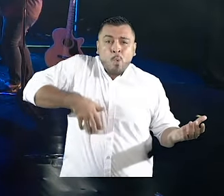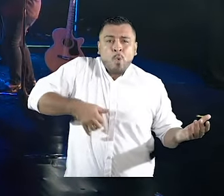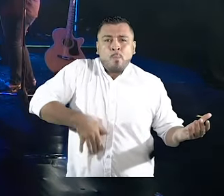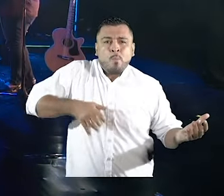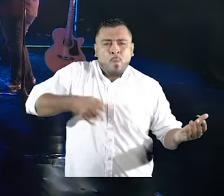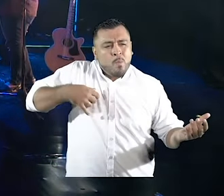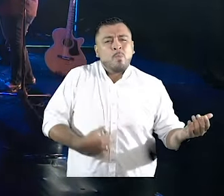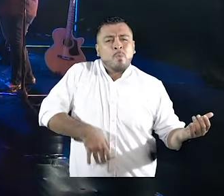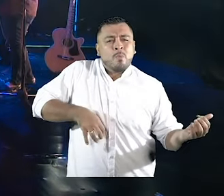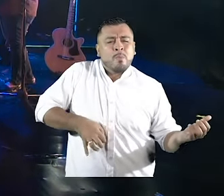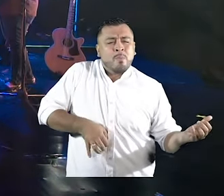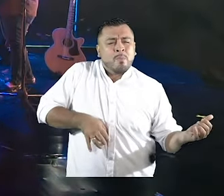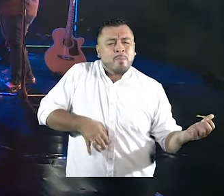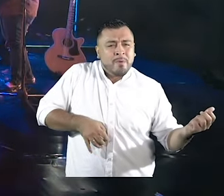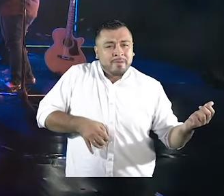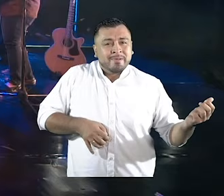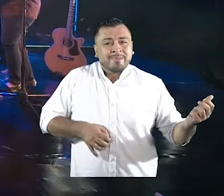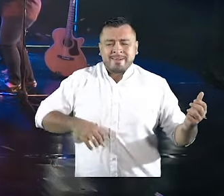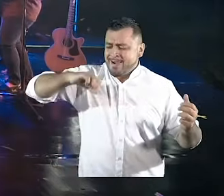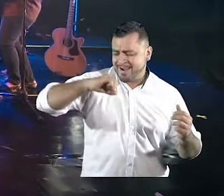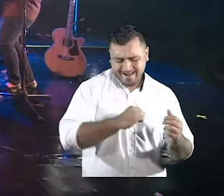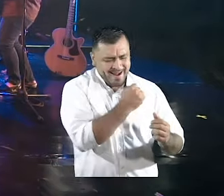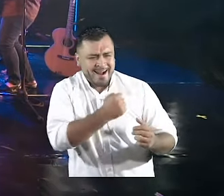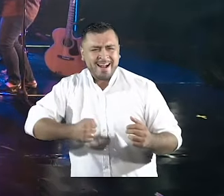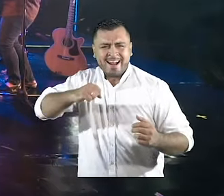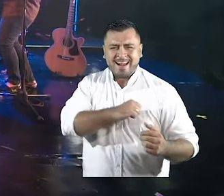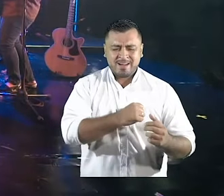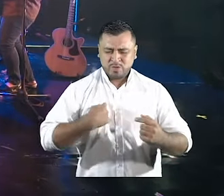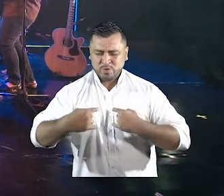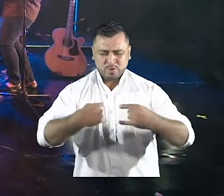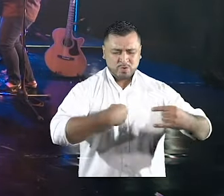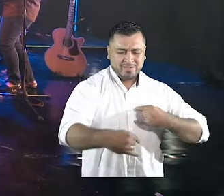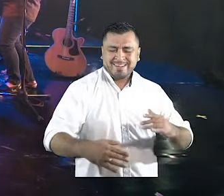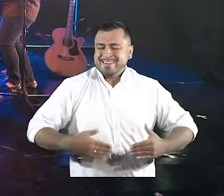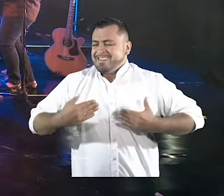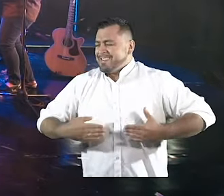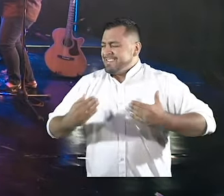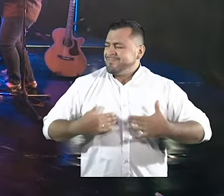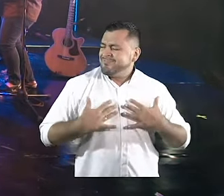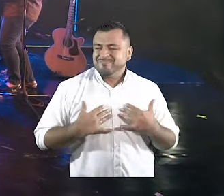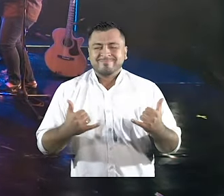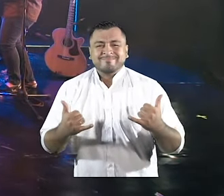runtún de una bandola. Y mi cantar se escucha más que contento.